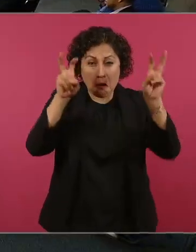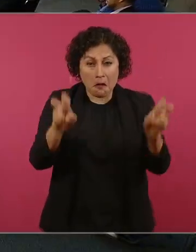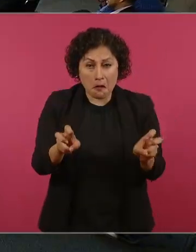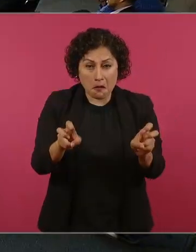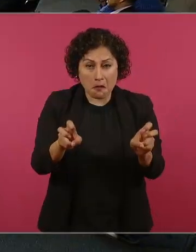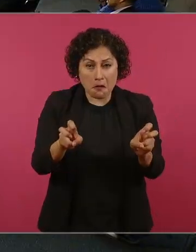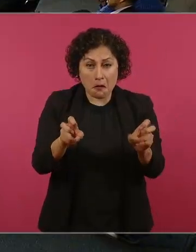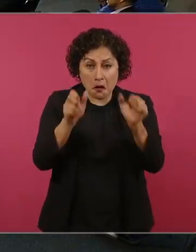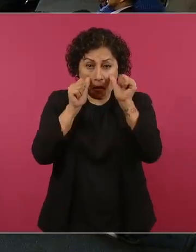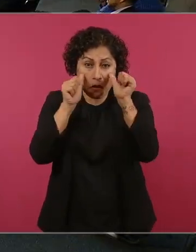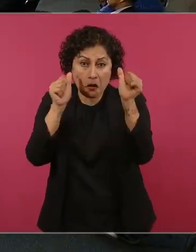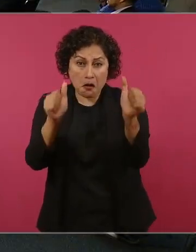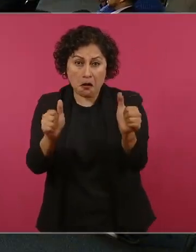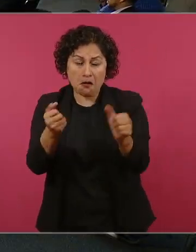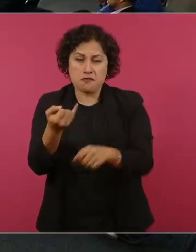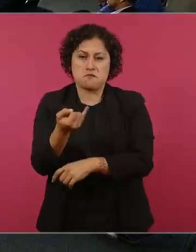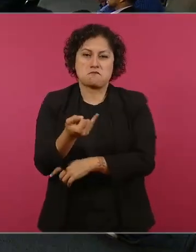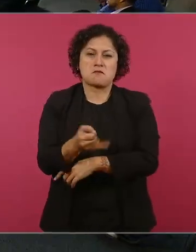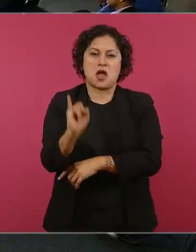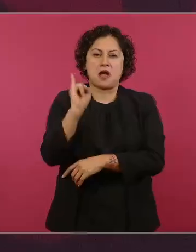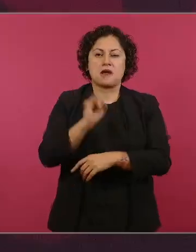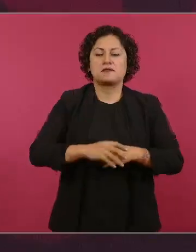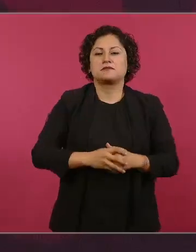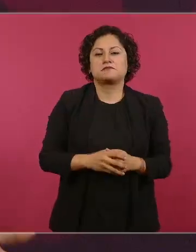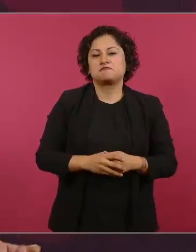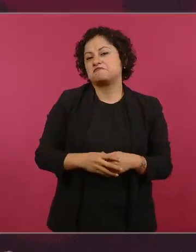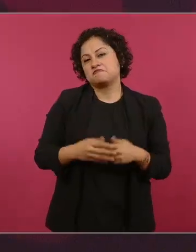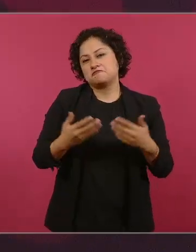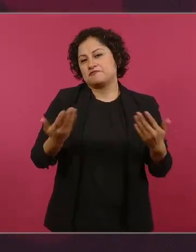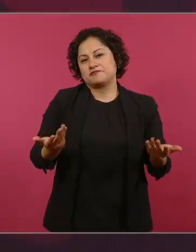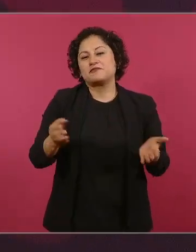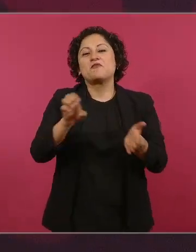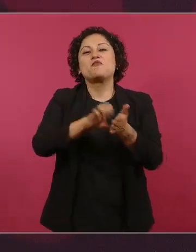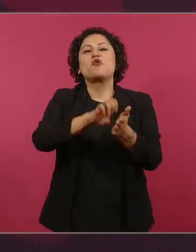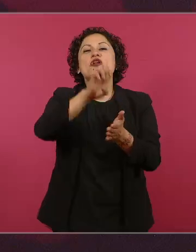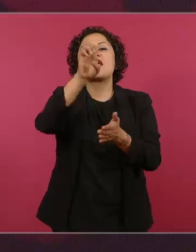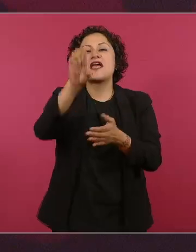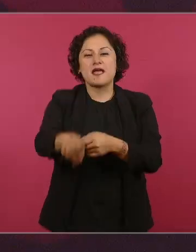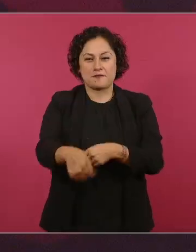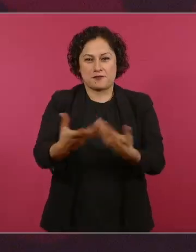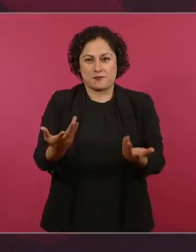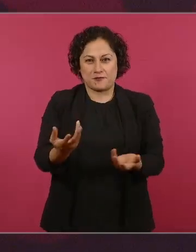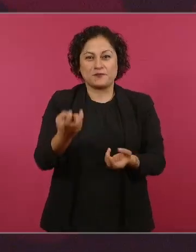estuviese yo aquí contestando, ¿no? El quién es quién en las mentiras.